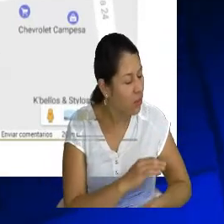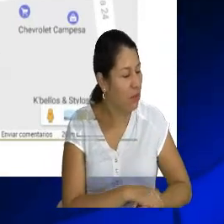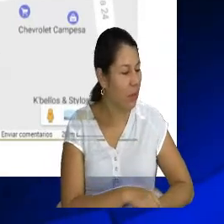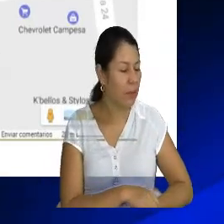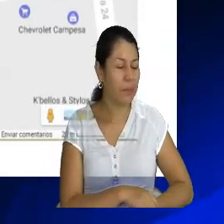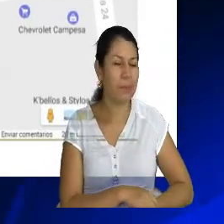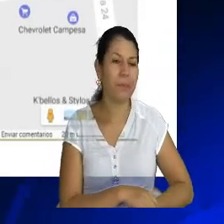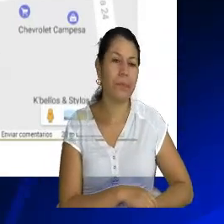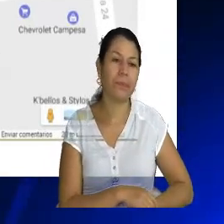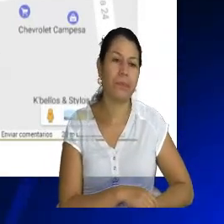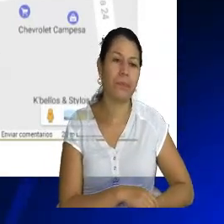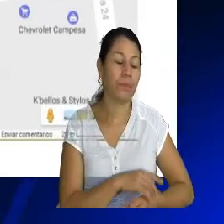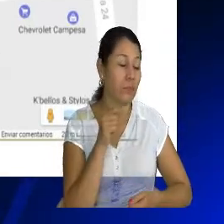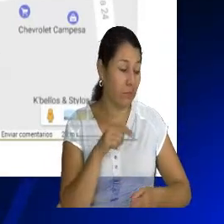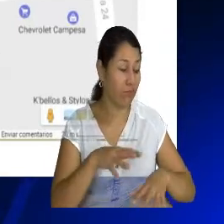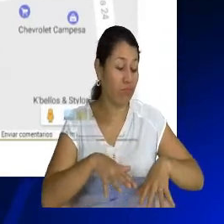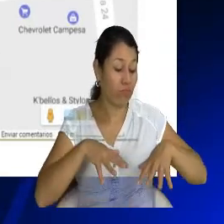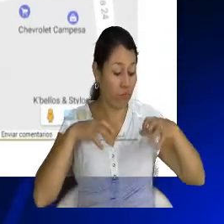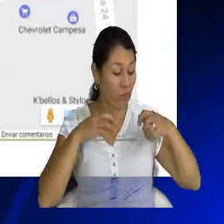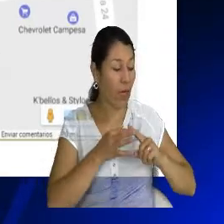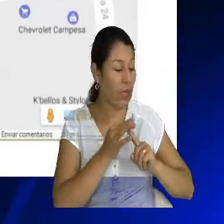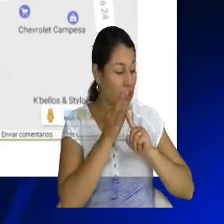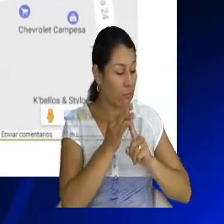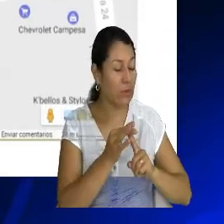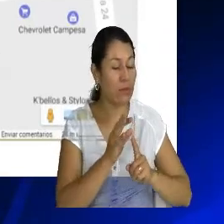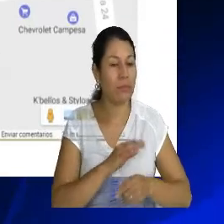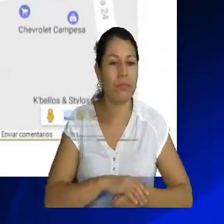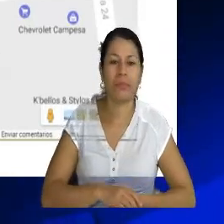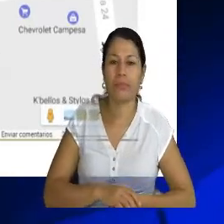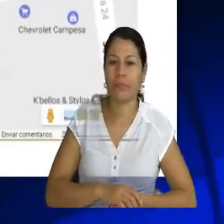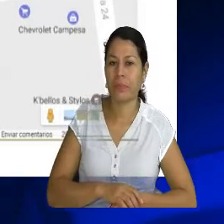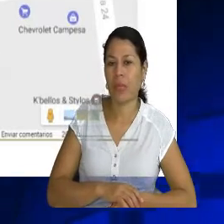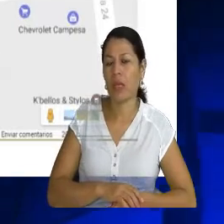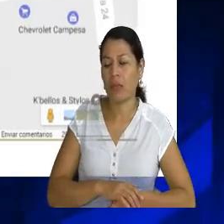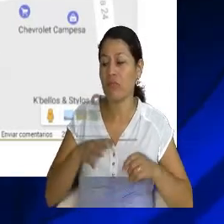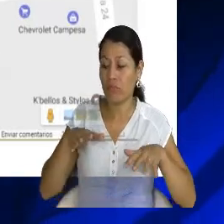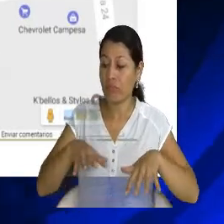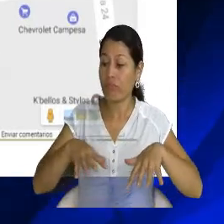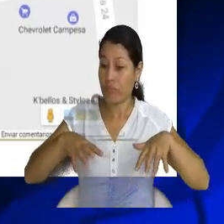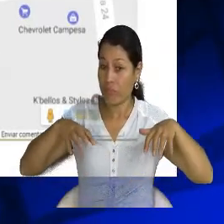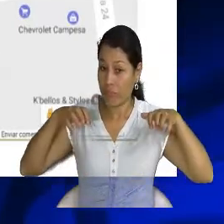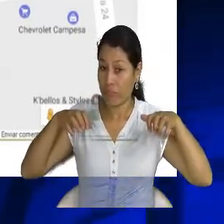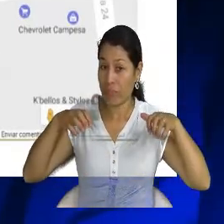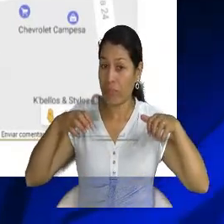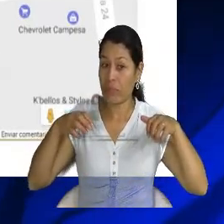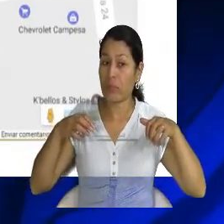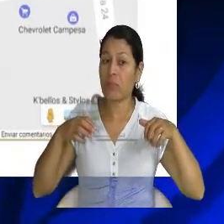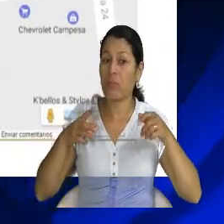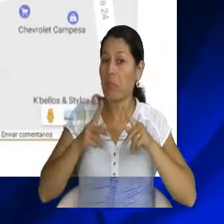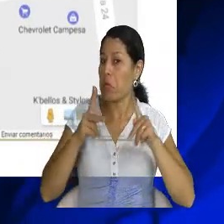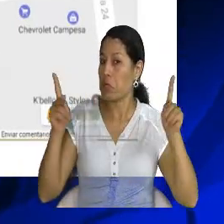espacios especiales que va a habilitar la administración? Las graderías van a ser espacios para que la gente los pueda